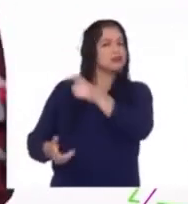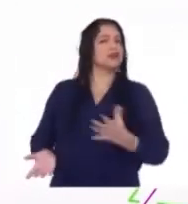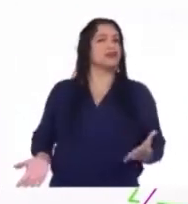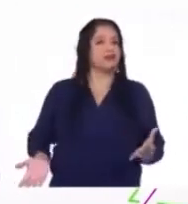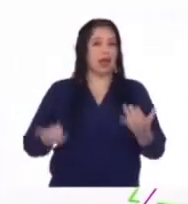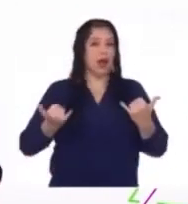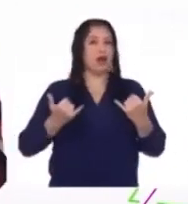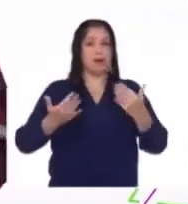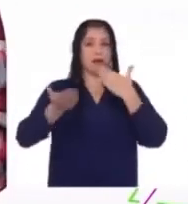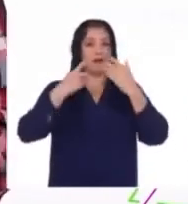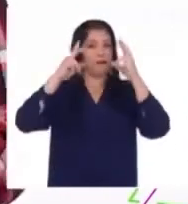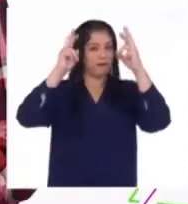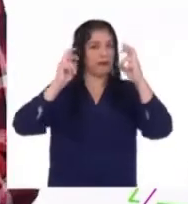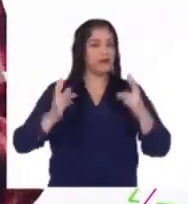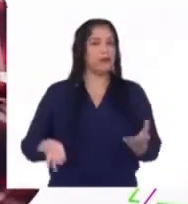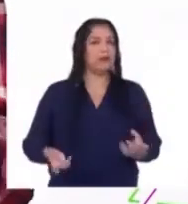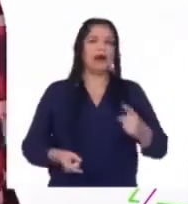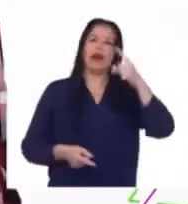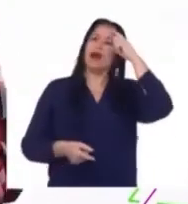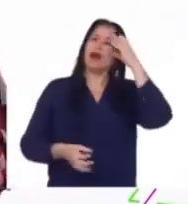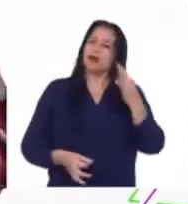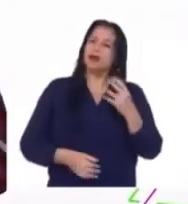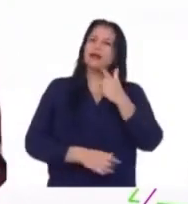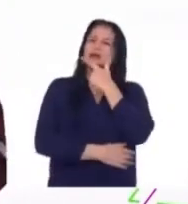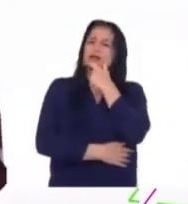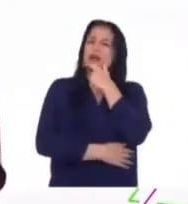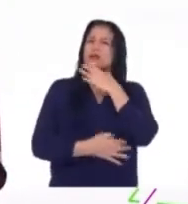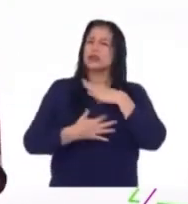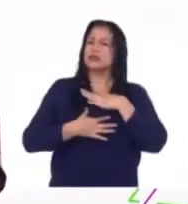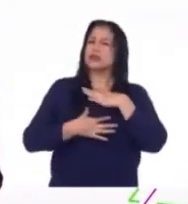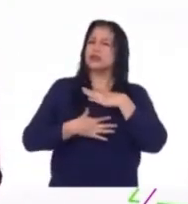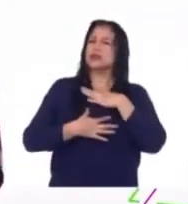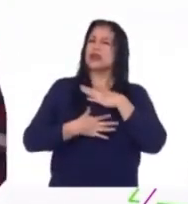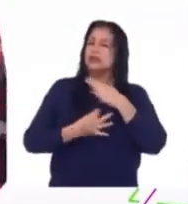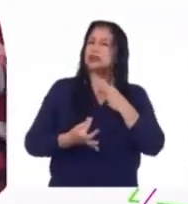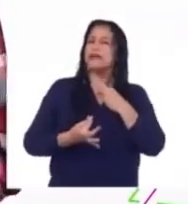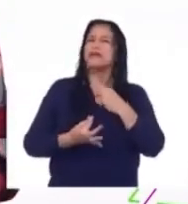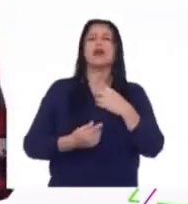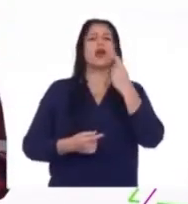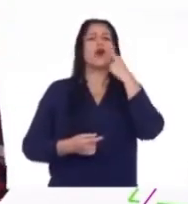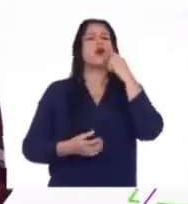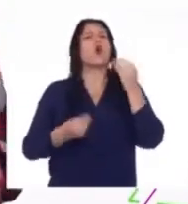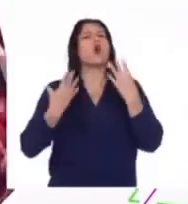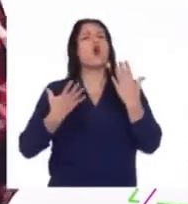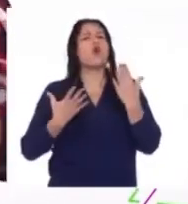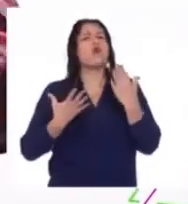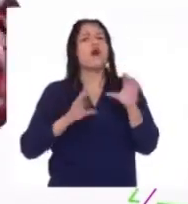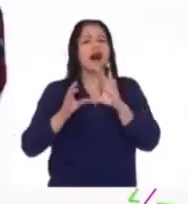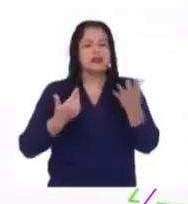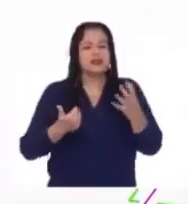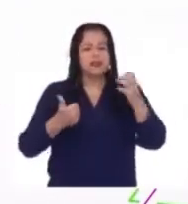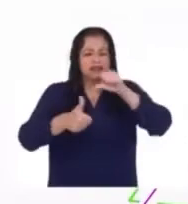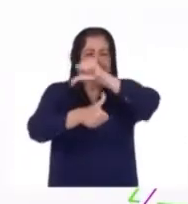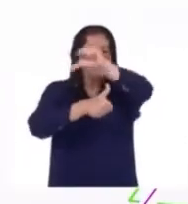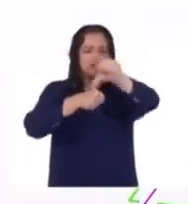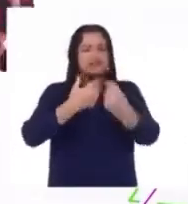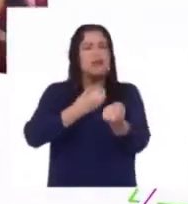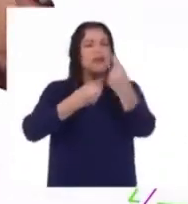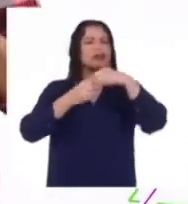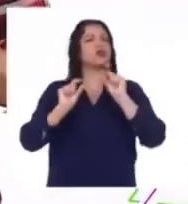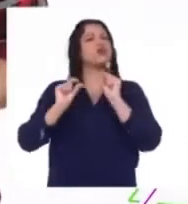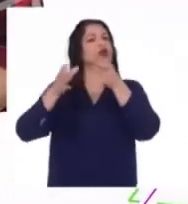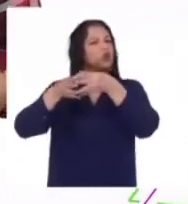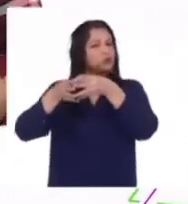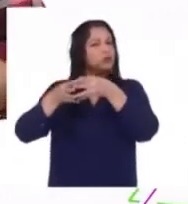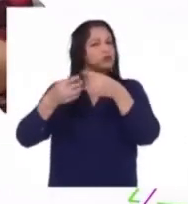Ahora que hemos hablado del tema, creo que sería muy interesante conocer un poco más cómo funcionan las dinámicas dentro de ciertos grupos